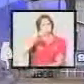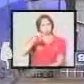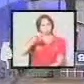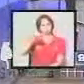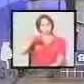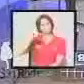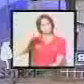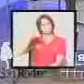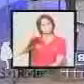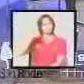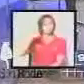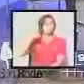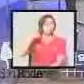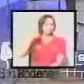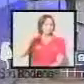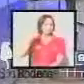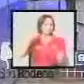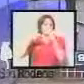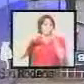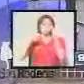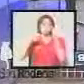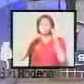llama don Fernando?